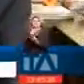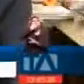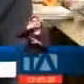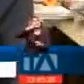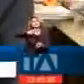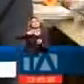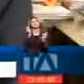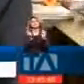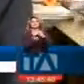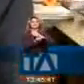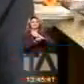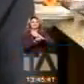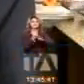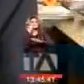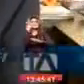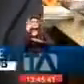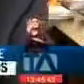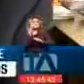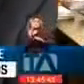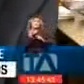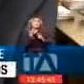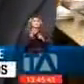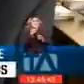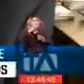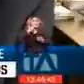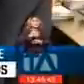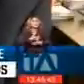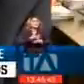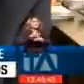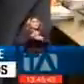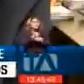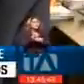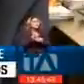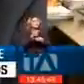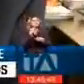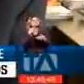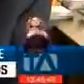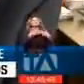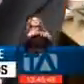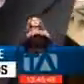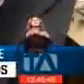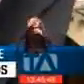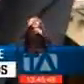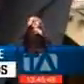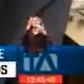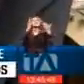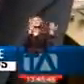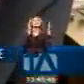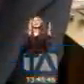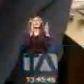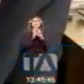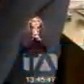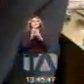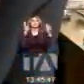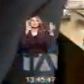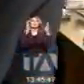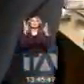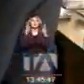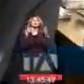sistema informático mucho más simple y menos seguro, ¿por qué? Porque son resultados provisorios. A lo que hay que ponerle principal